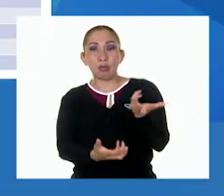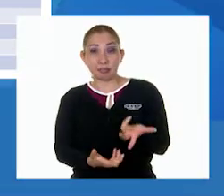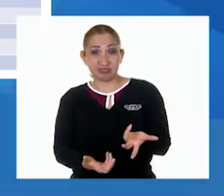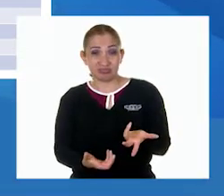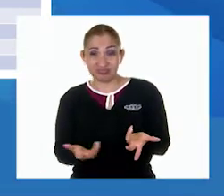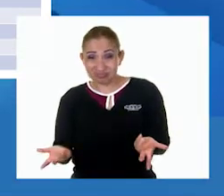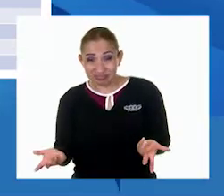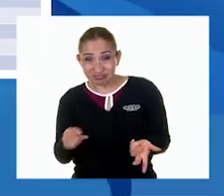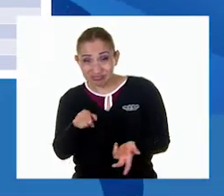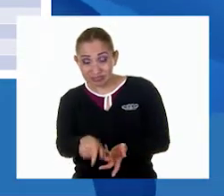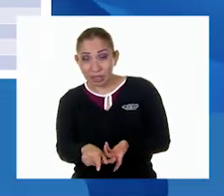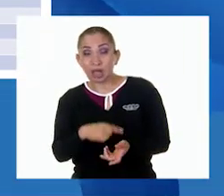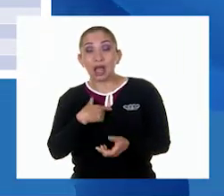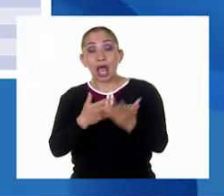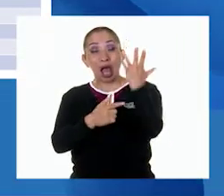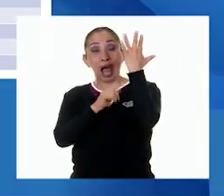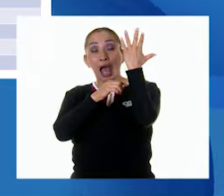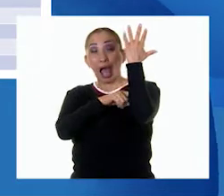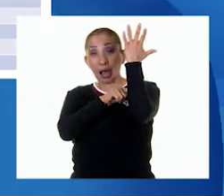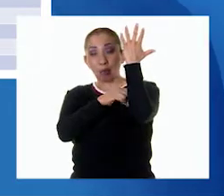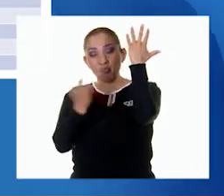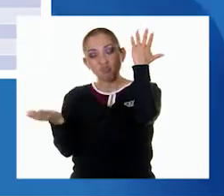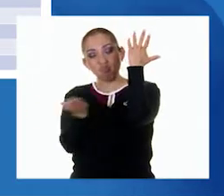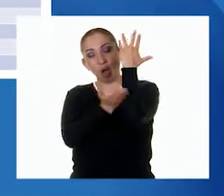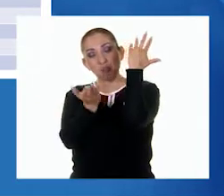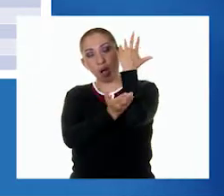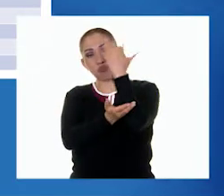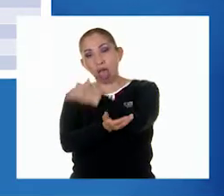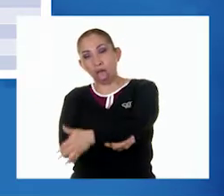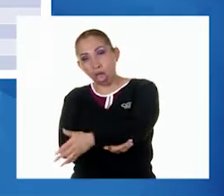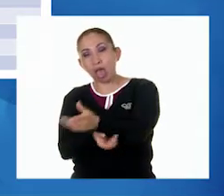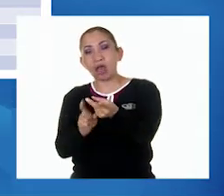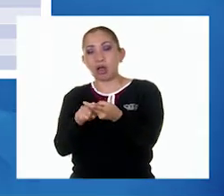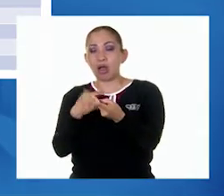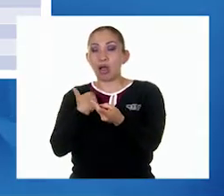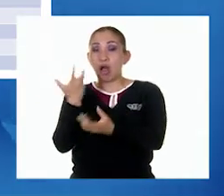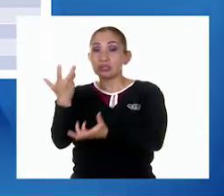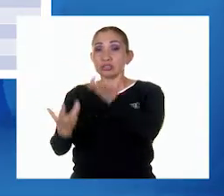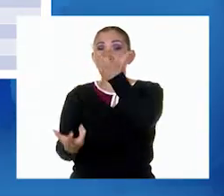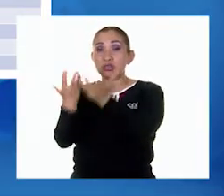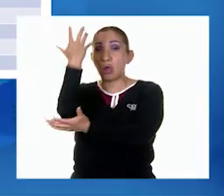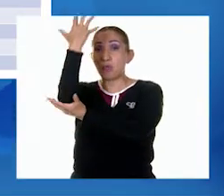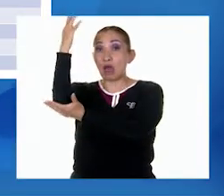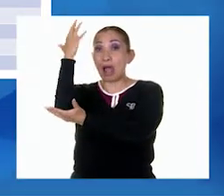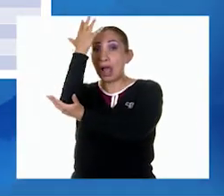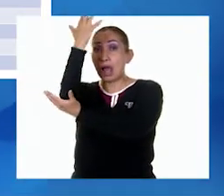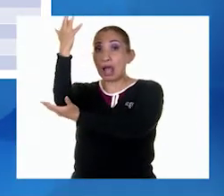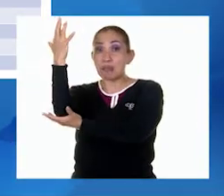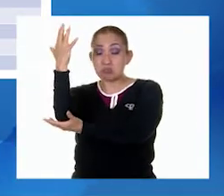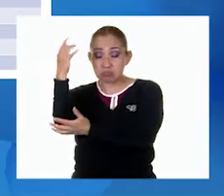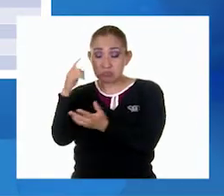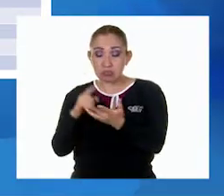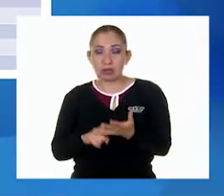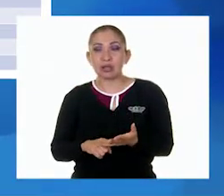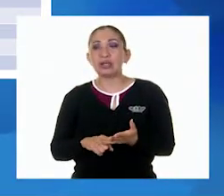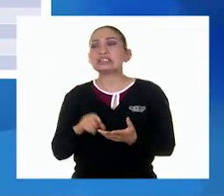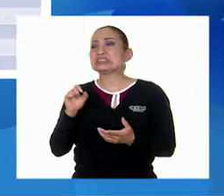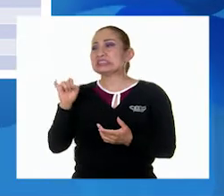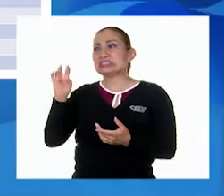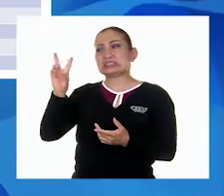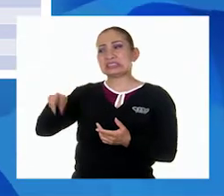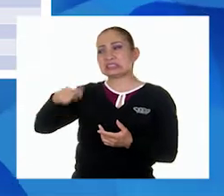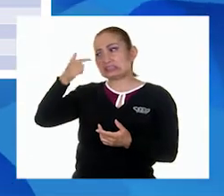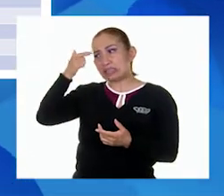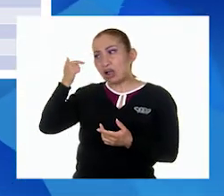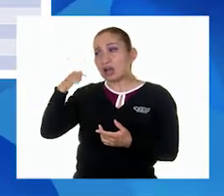¿Me ayudas? Talar los árboles. ¡Ay, sí! Incendios forestales. Así es, Gloria. La